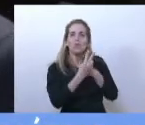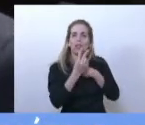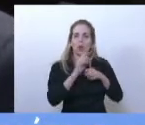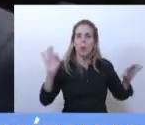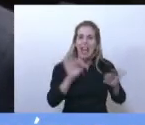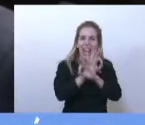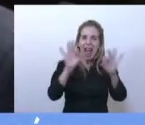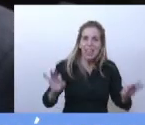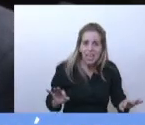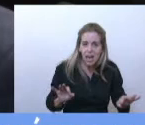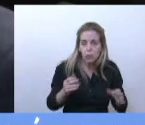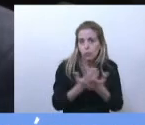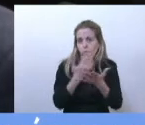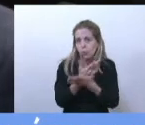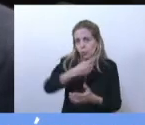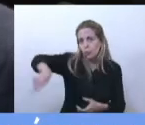también